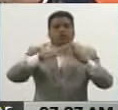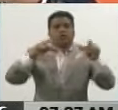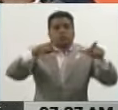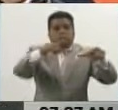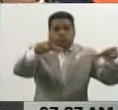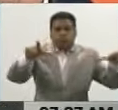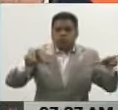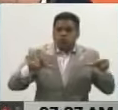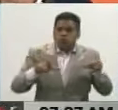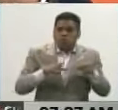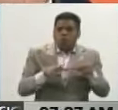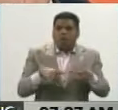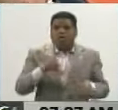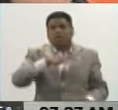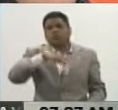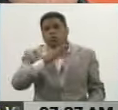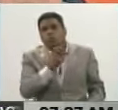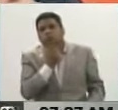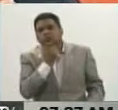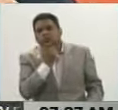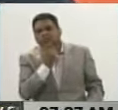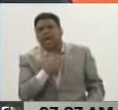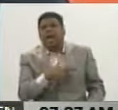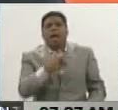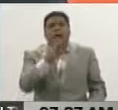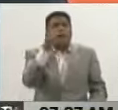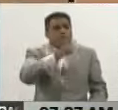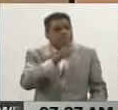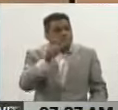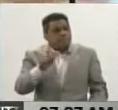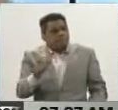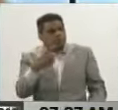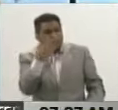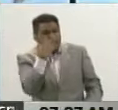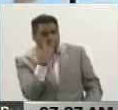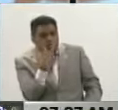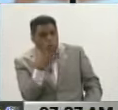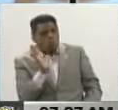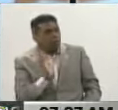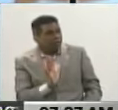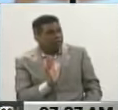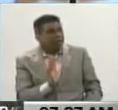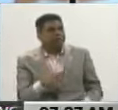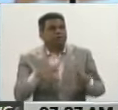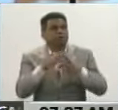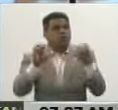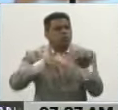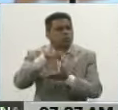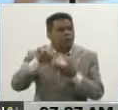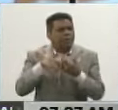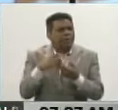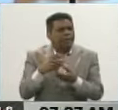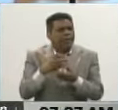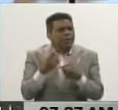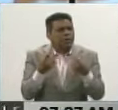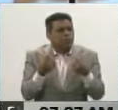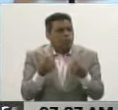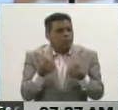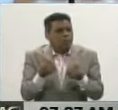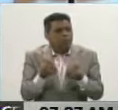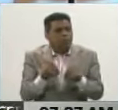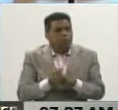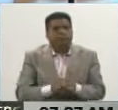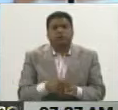donde hay una población más vulnerable, fundamentalmente con el tema de la guerra económica que nos hacen. De tal manera que